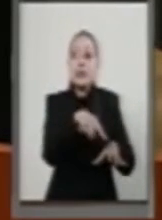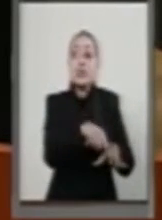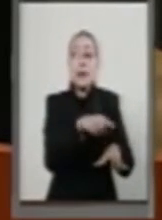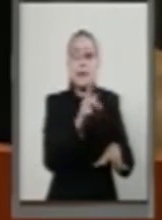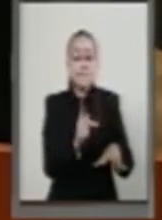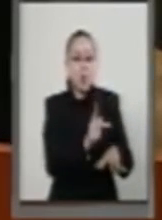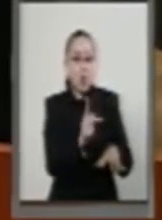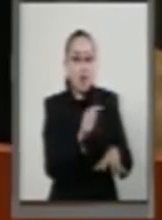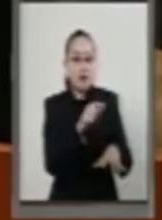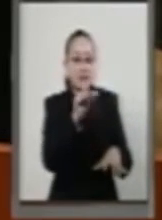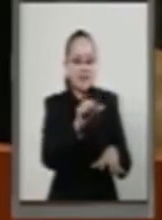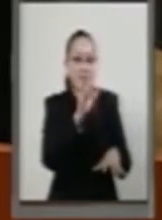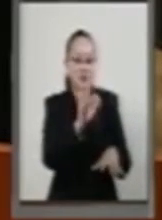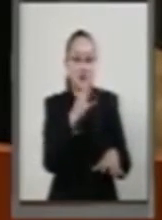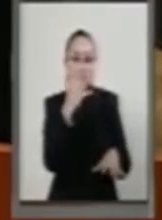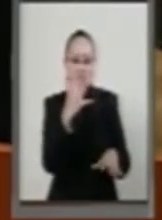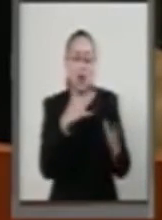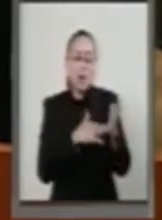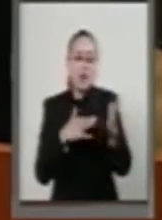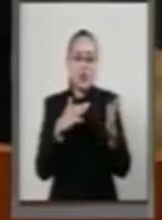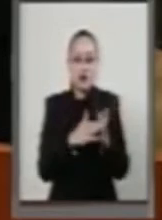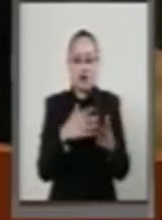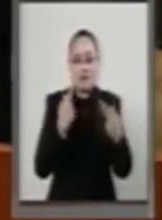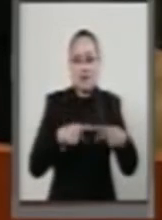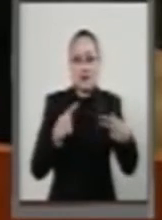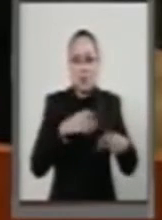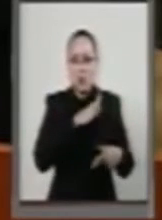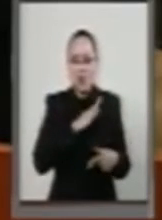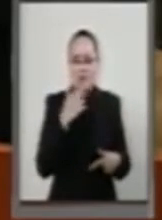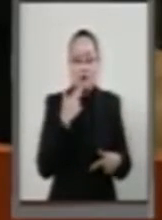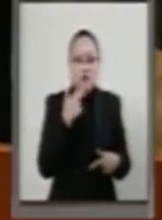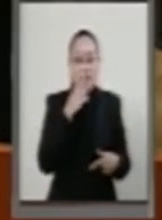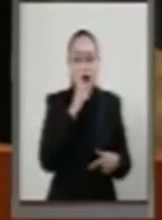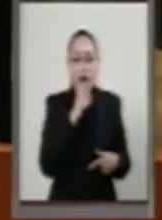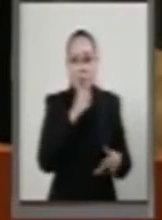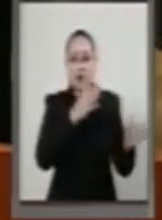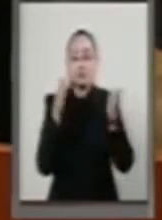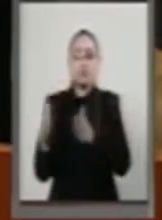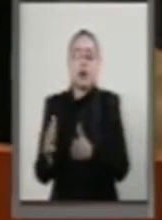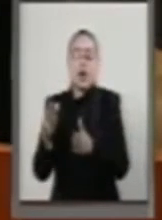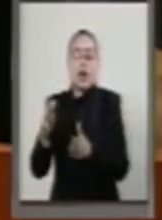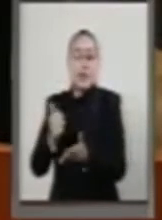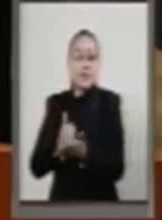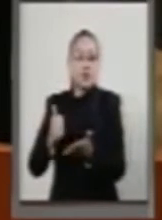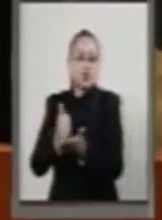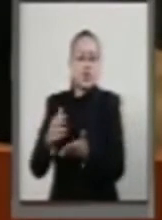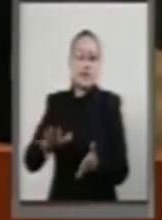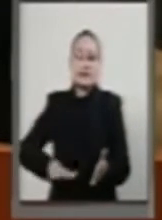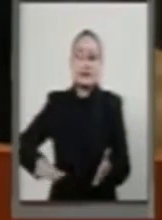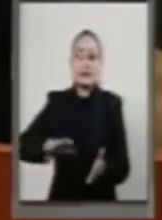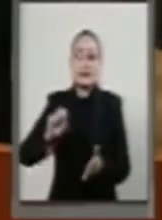del 16.5 millones de habitantes, mientras que en la segunda es del